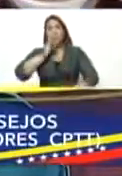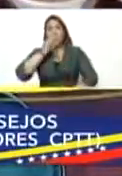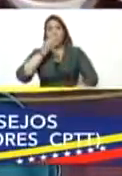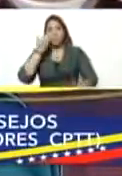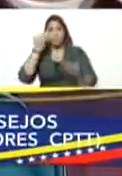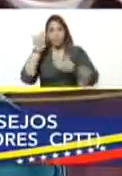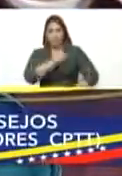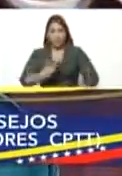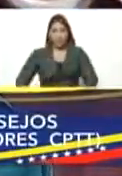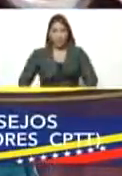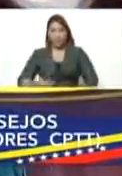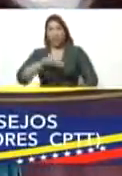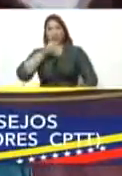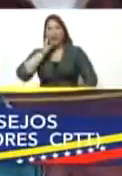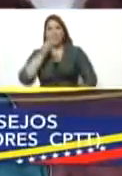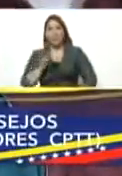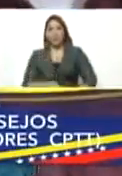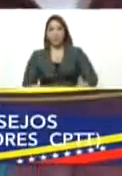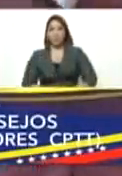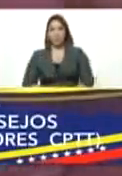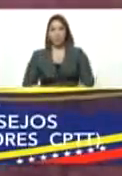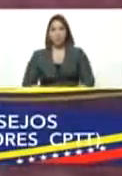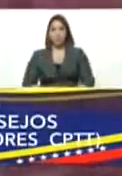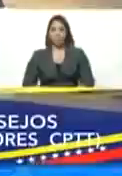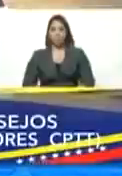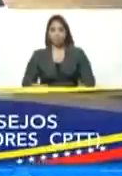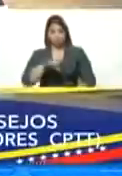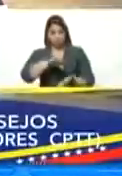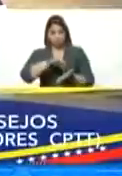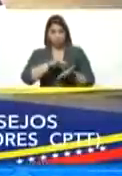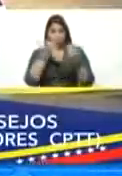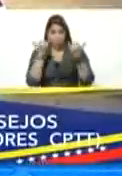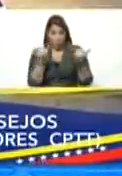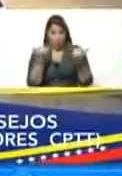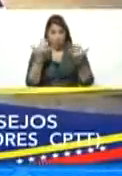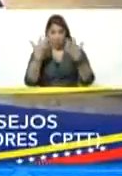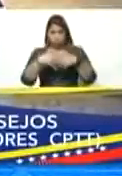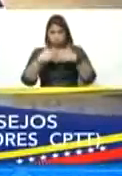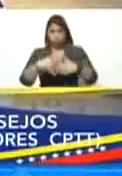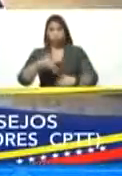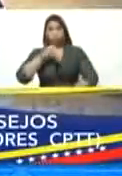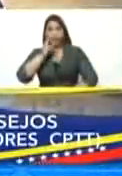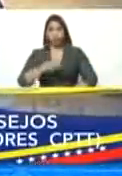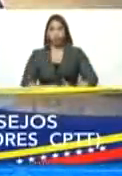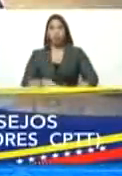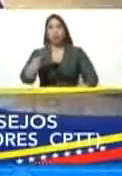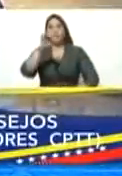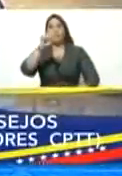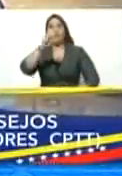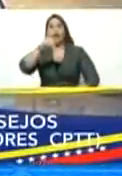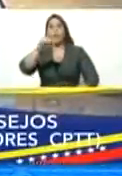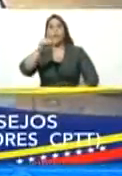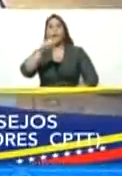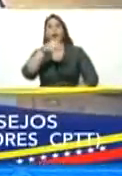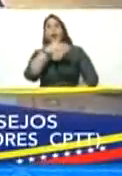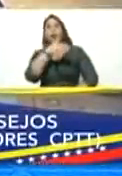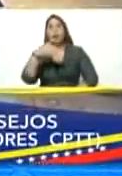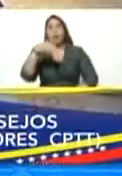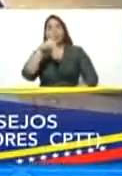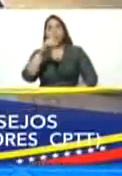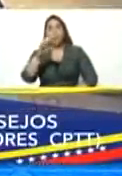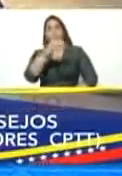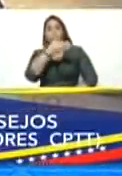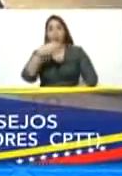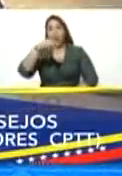América. Sede de donde estamos ahorita. La sede de donde estamos. Igual